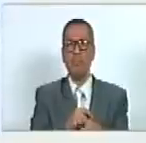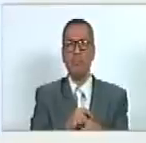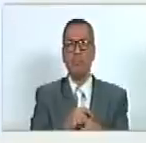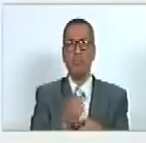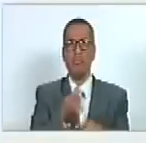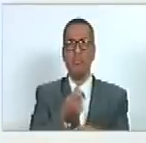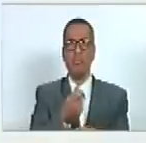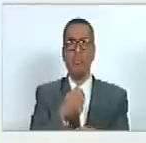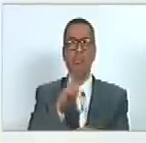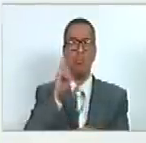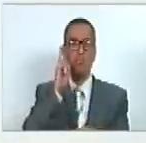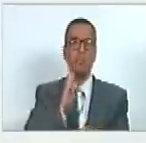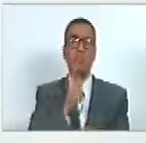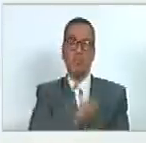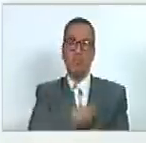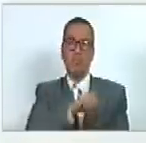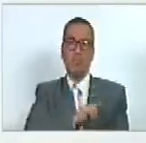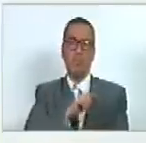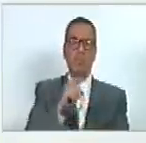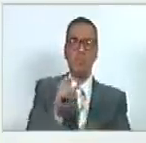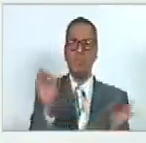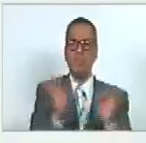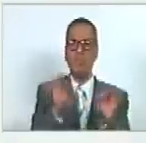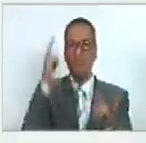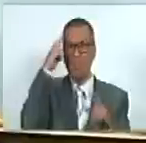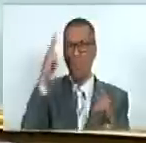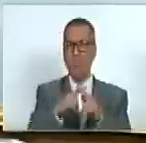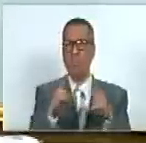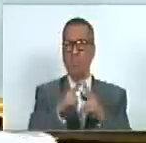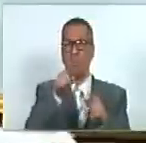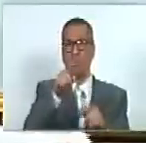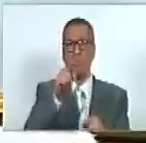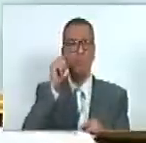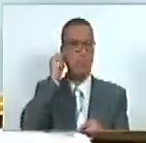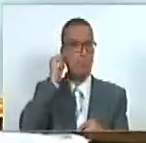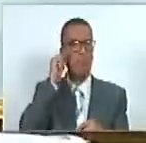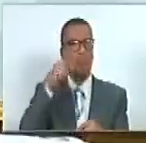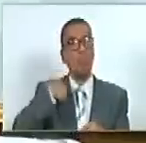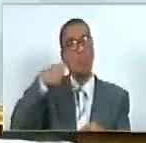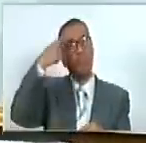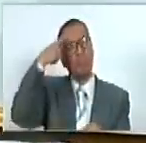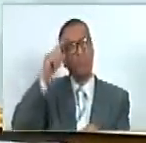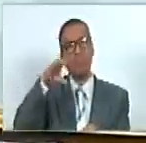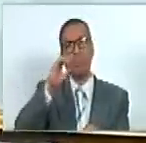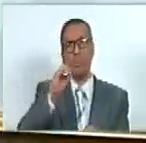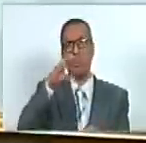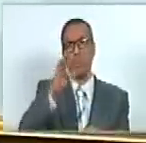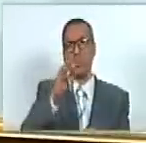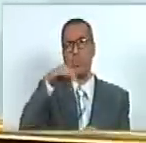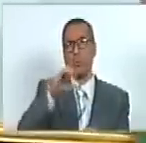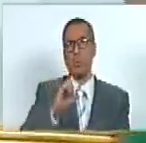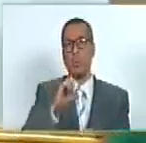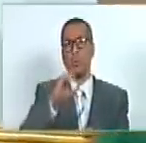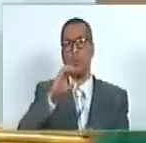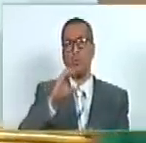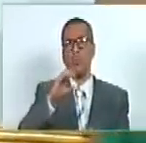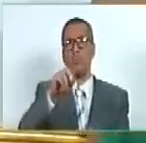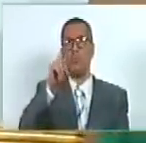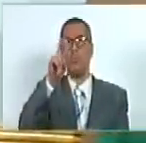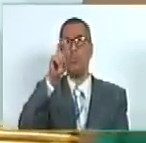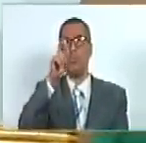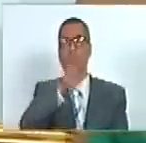Valencia, España. Nadie sabe quién es esta señora, pero esta señora, según los FAC, es la nueva dueña de